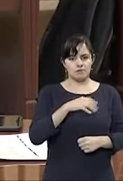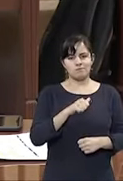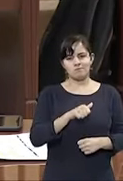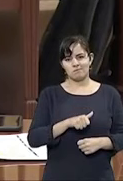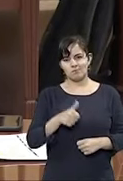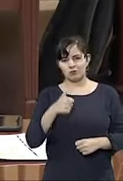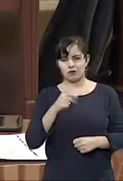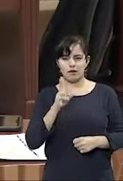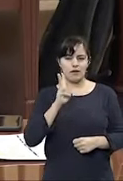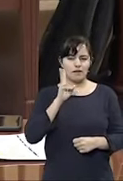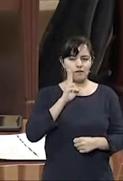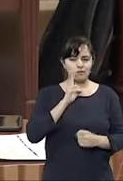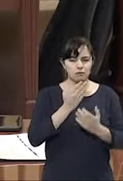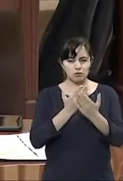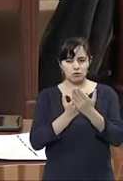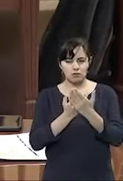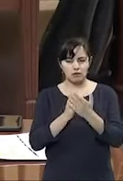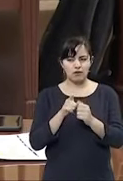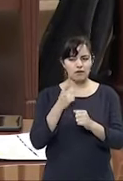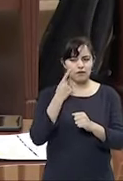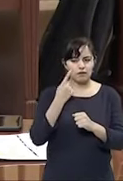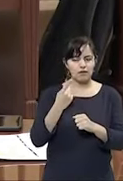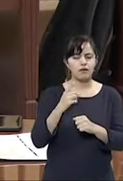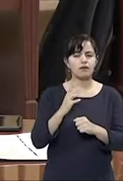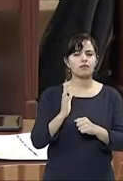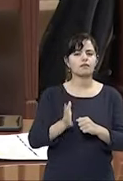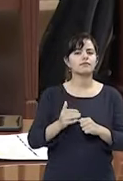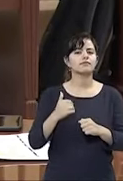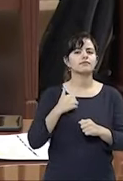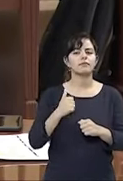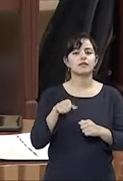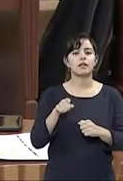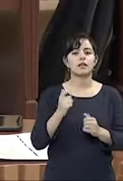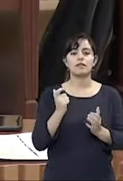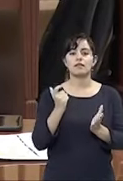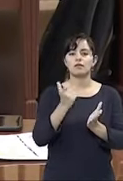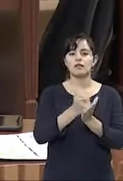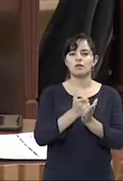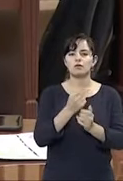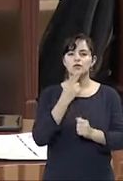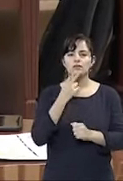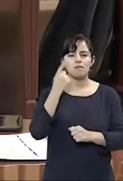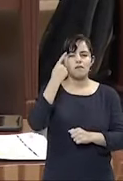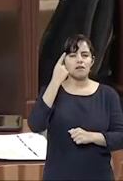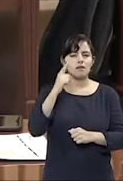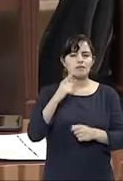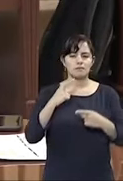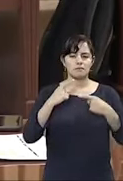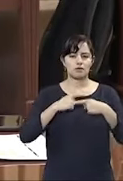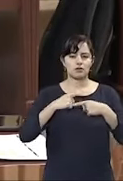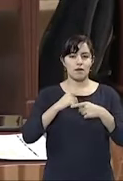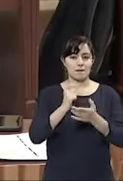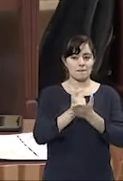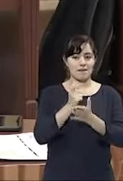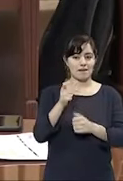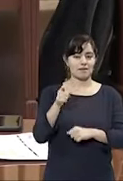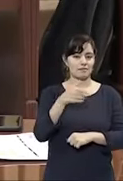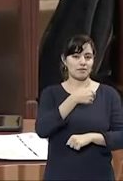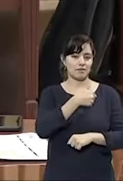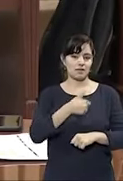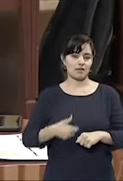adquieren valor probatorio de que el dinero se utilizó para el pago de sueldos de presidentes